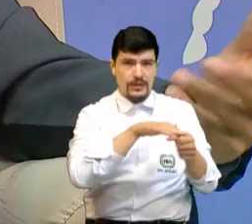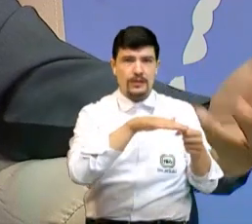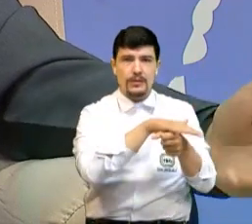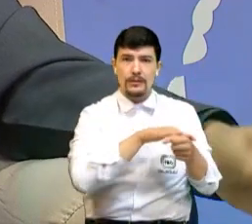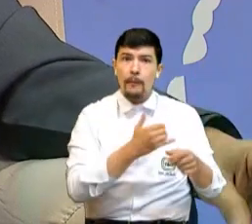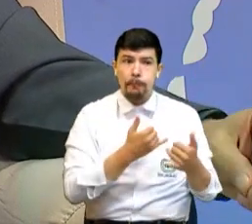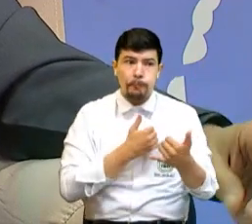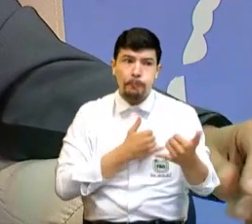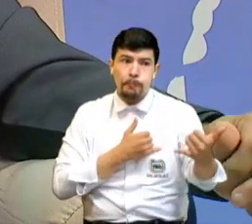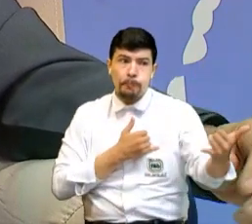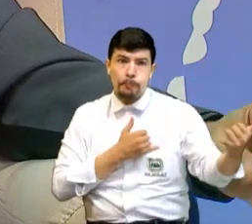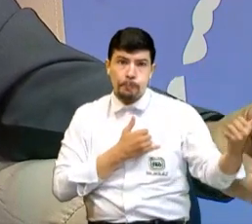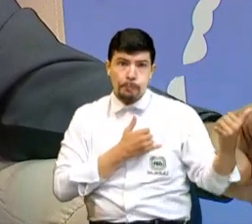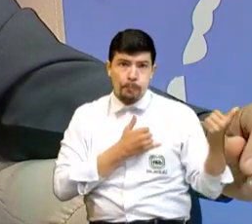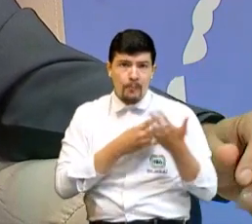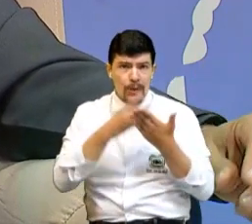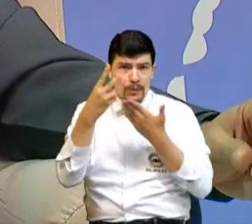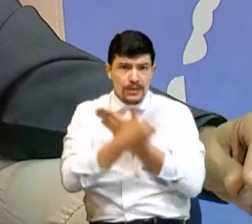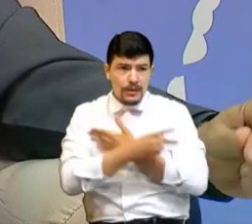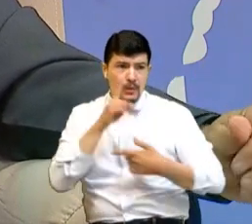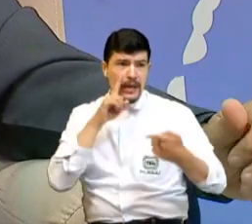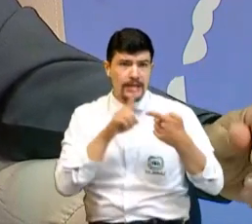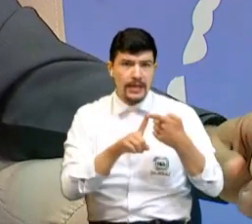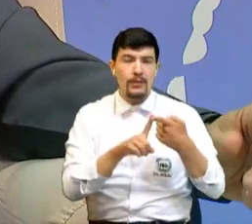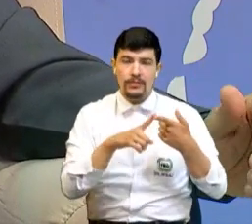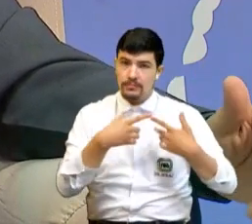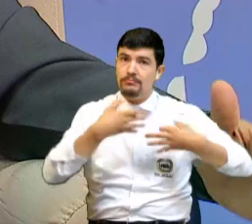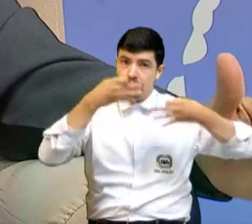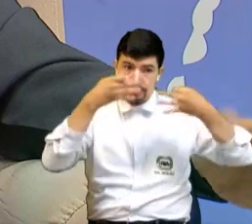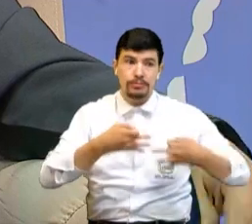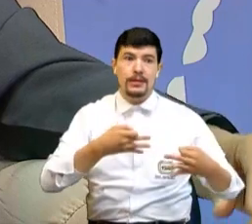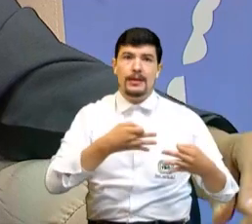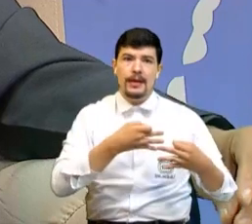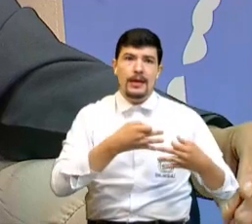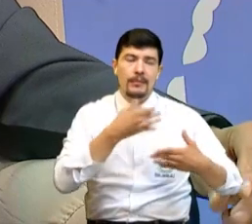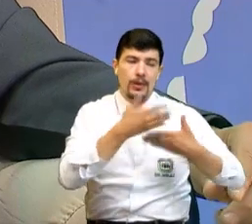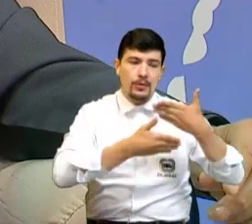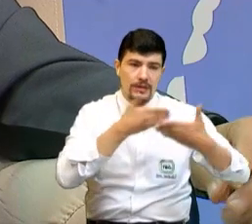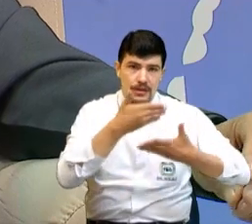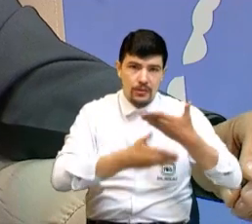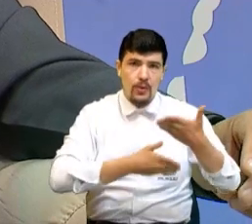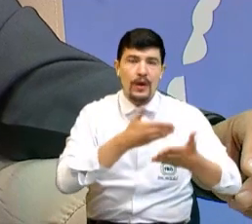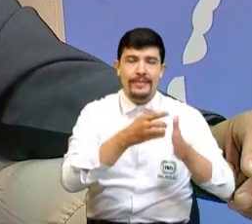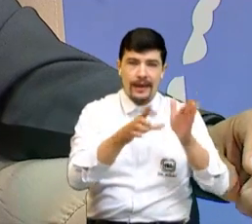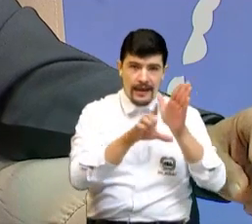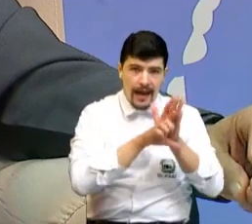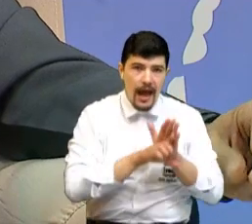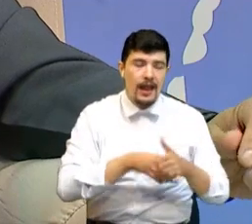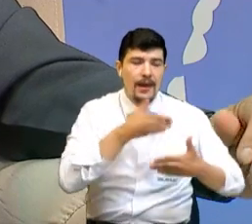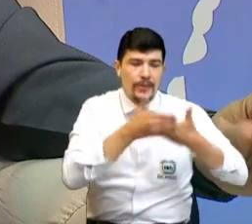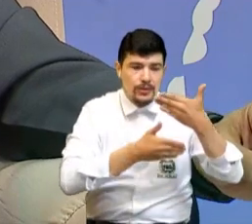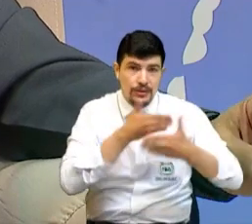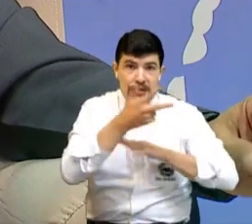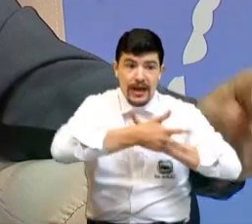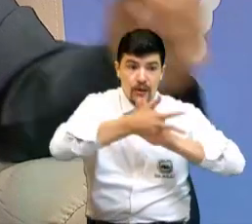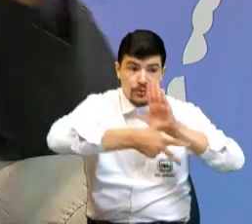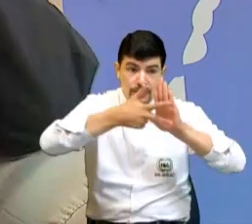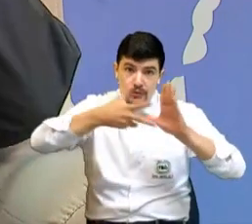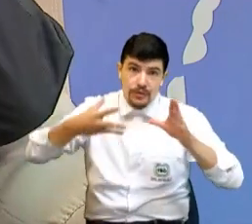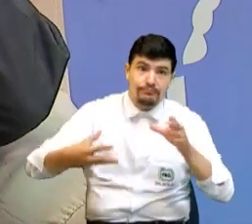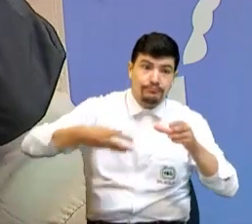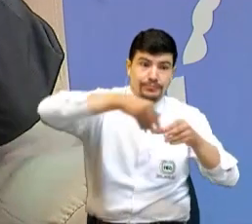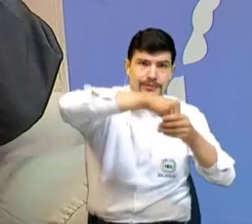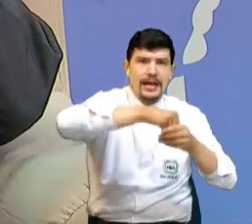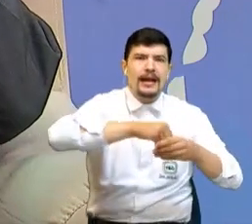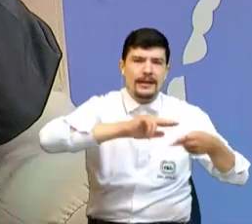y existen propósitos de enmiendas legales e incluso constitucionales frente al tema